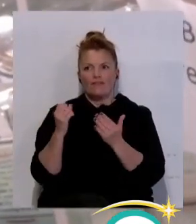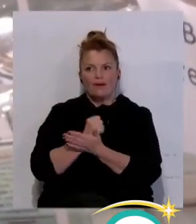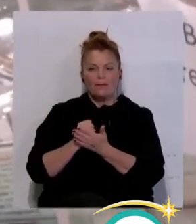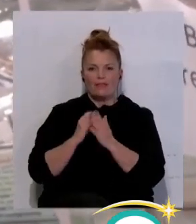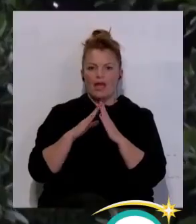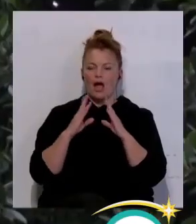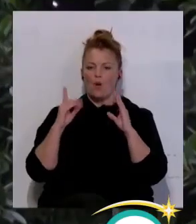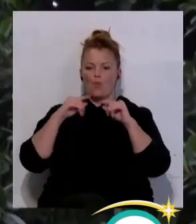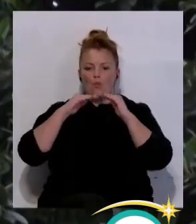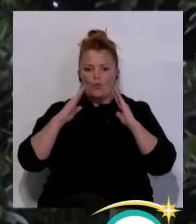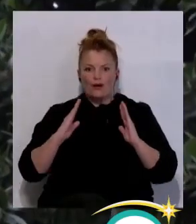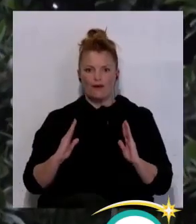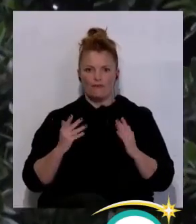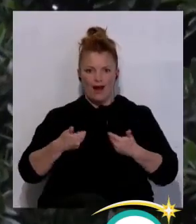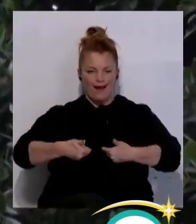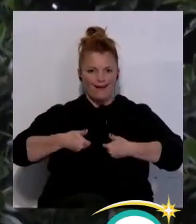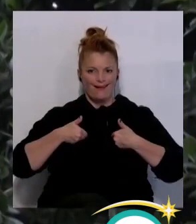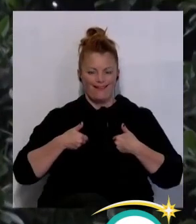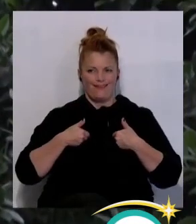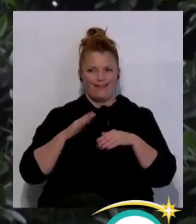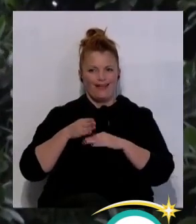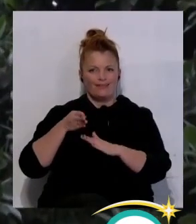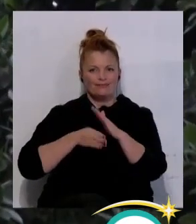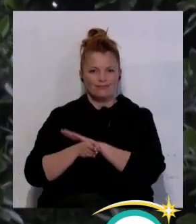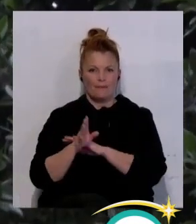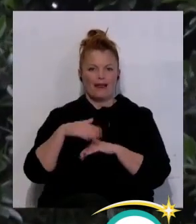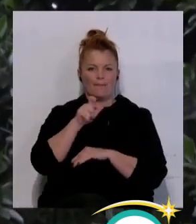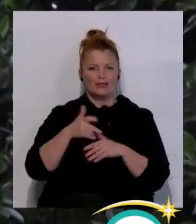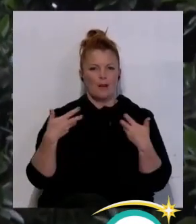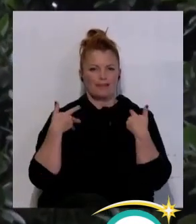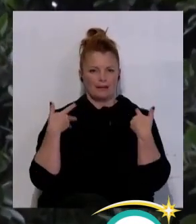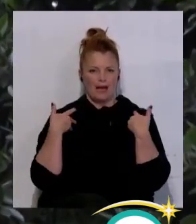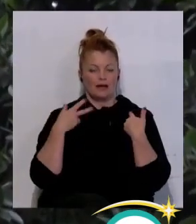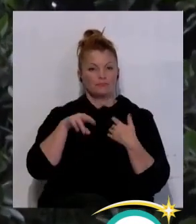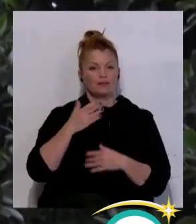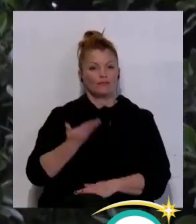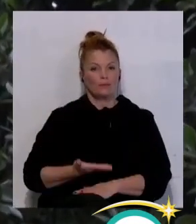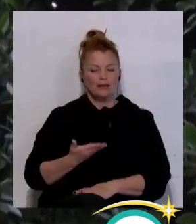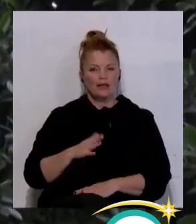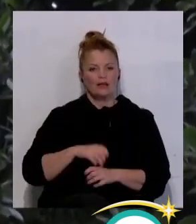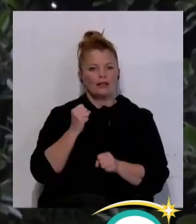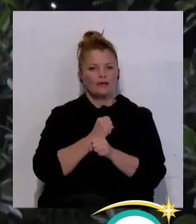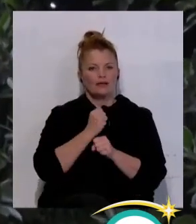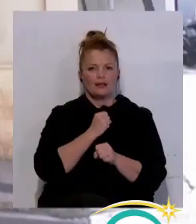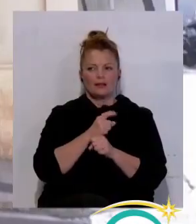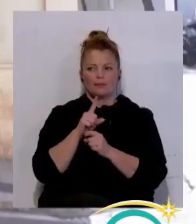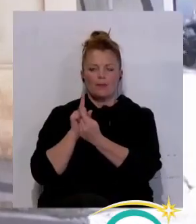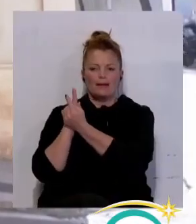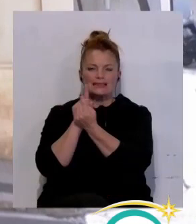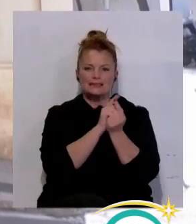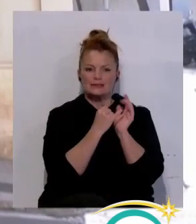las víctimas, cercano y accesible. Además, y fundamental, se destaca la labor de proximidad